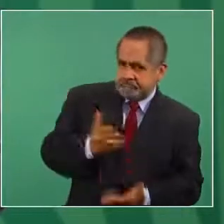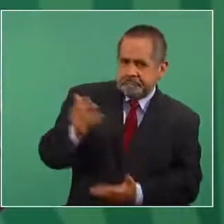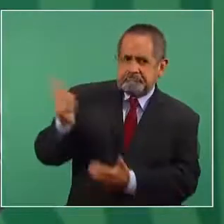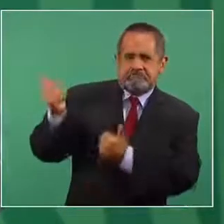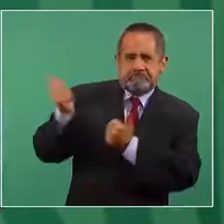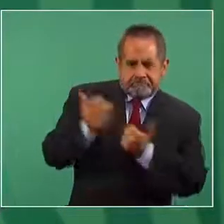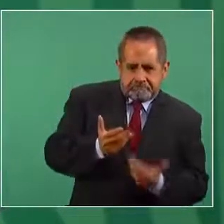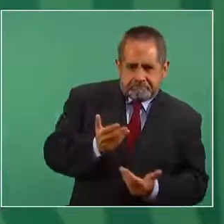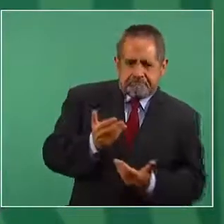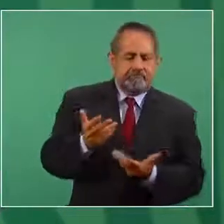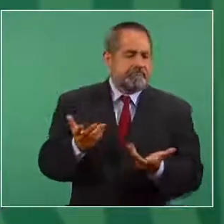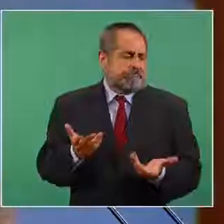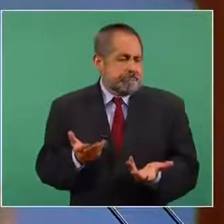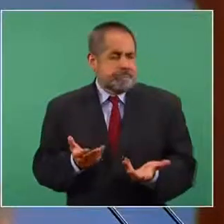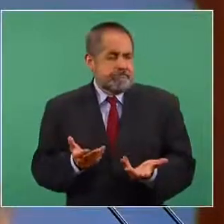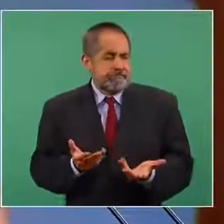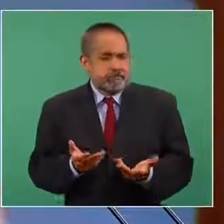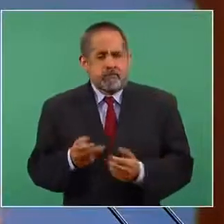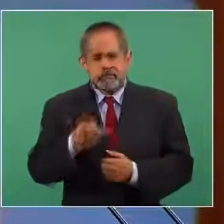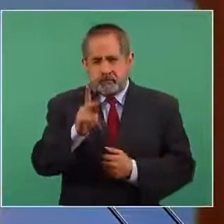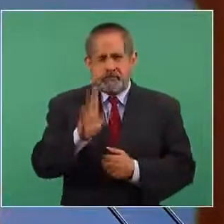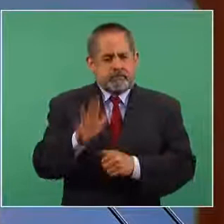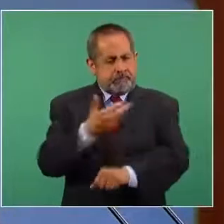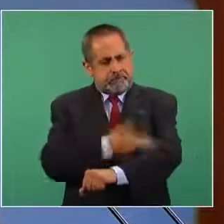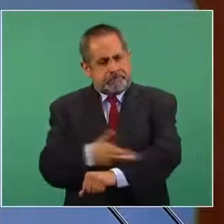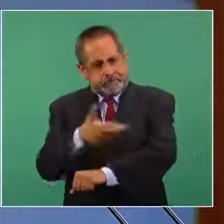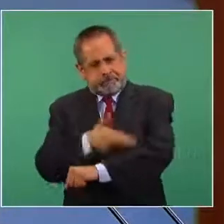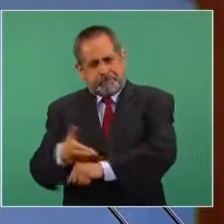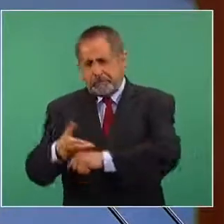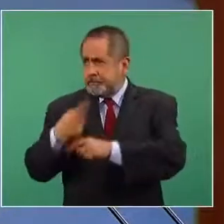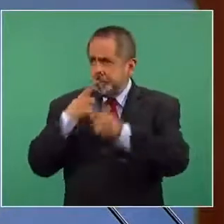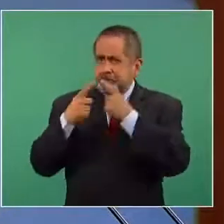pero esto se está resolviendo.